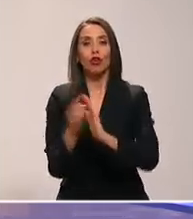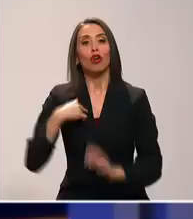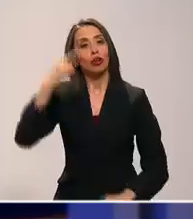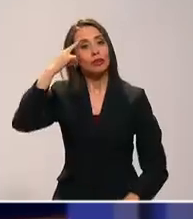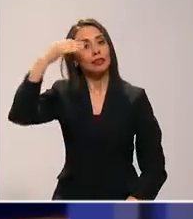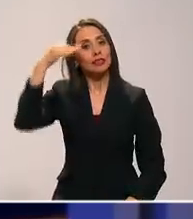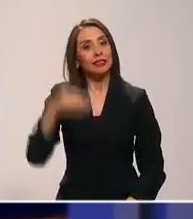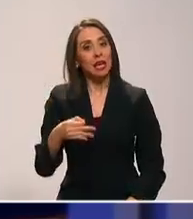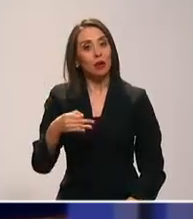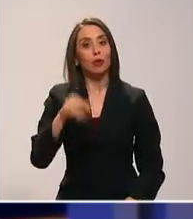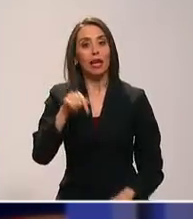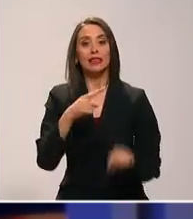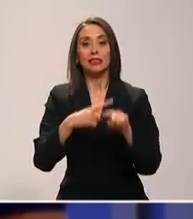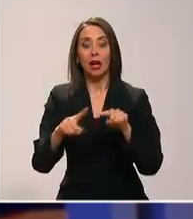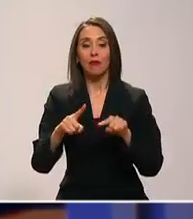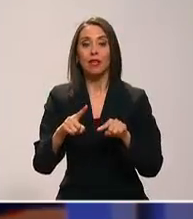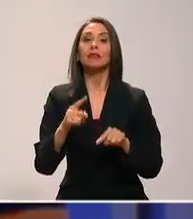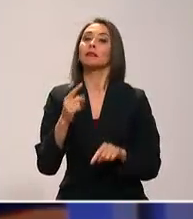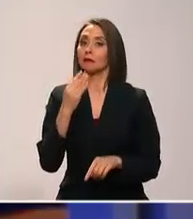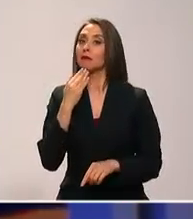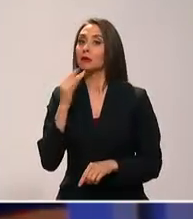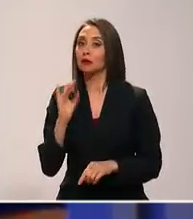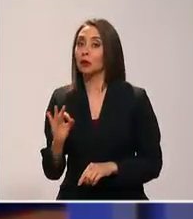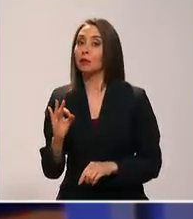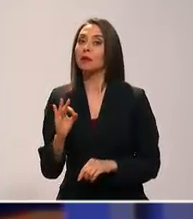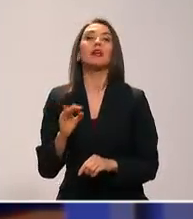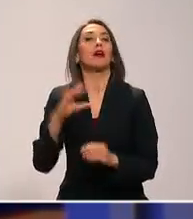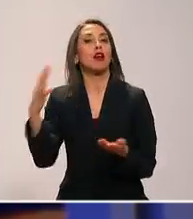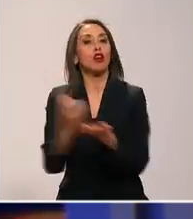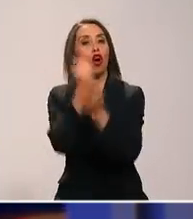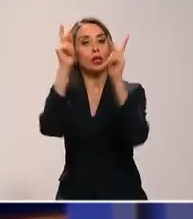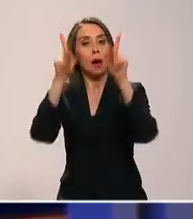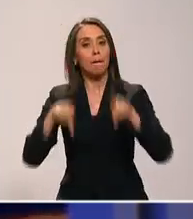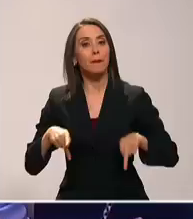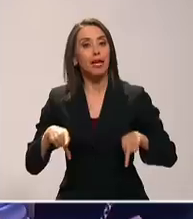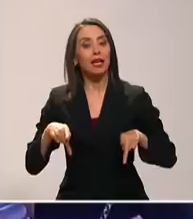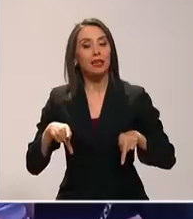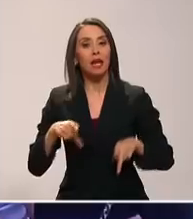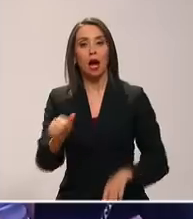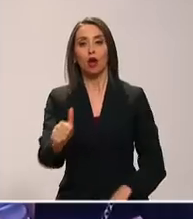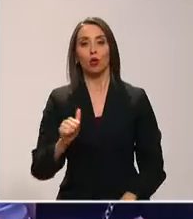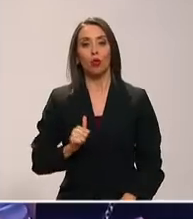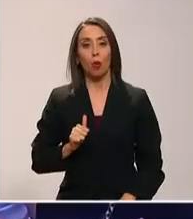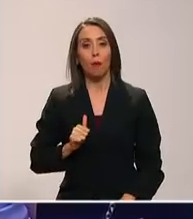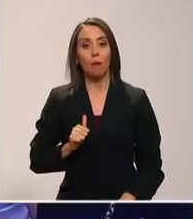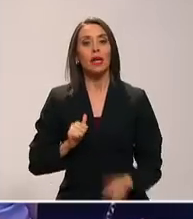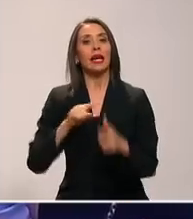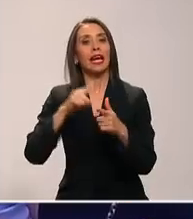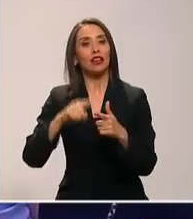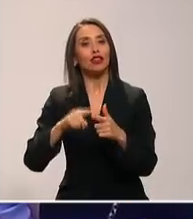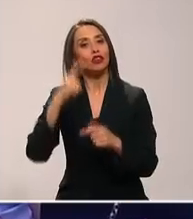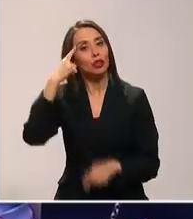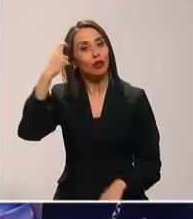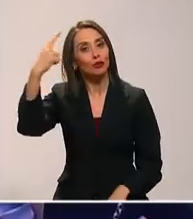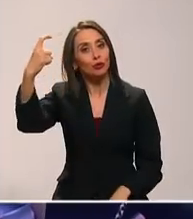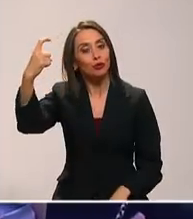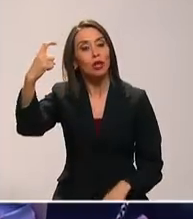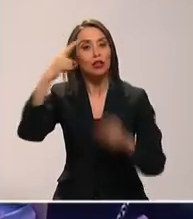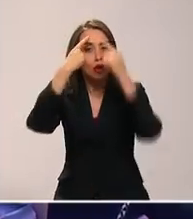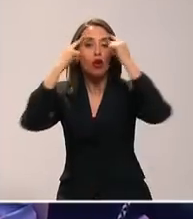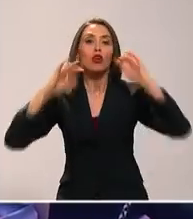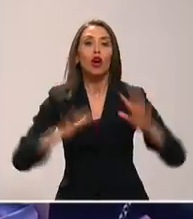estoy segura que esta vez no va a ser una excepción. Vamos a lograr a la meta y vamos a cumplir entonces con esos sueños,